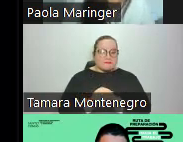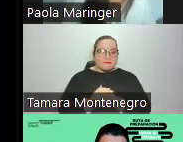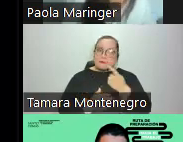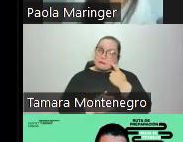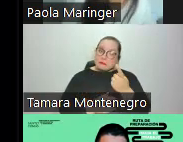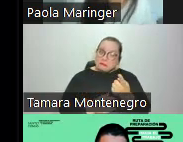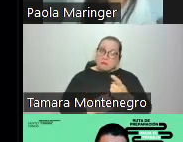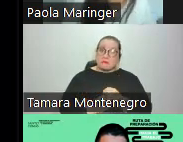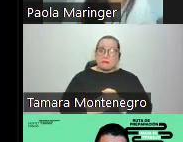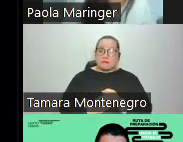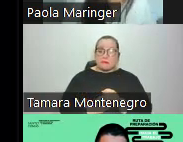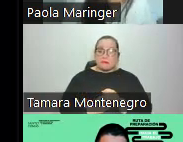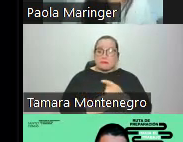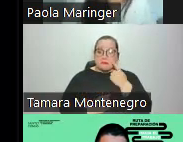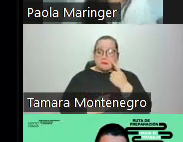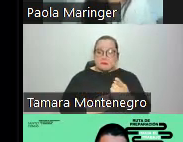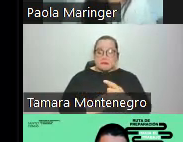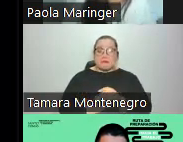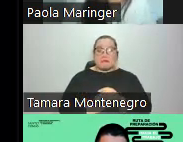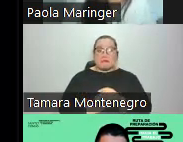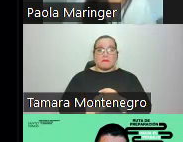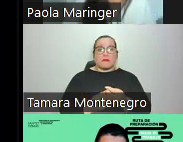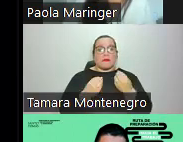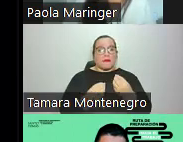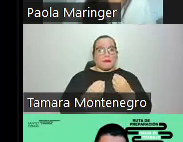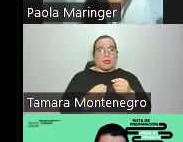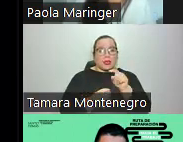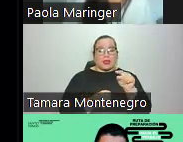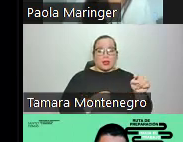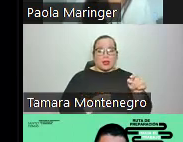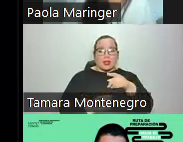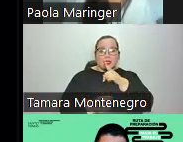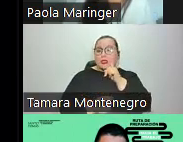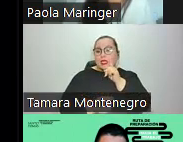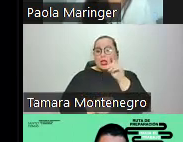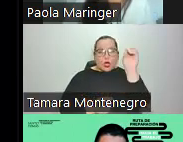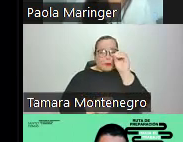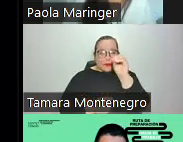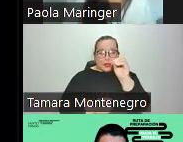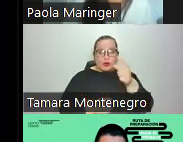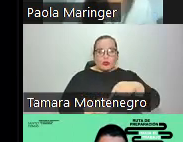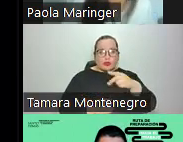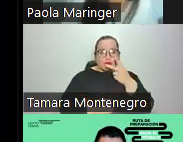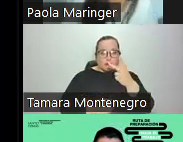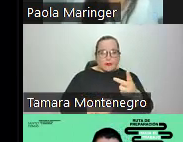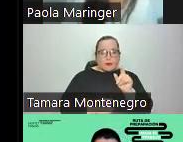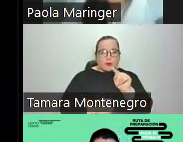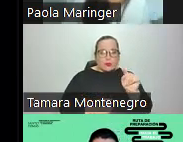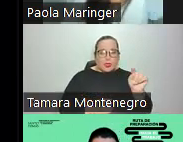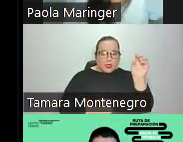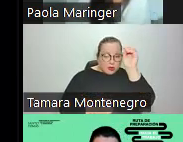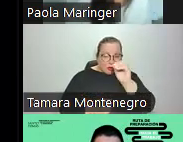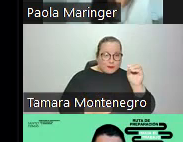Miren, miren lo que aparece. Maravilloso, porque aquí ustedes tienen la oportunidad de opinar y nosotros vamos a poder ver lo que ustedes